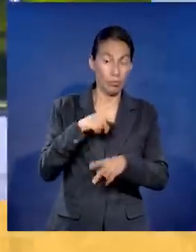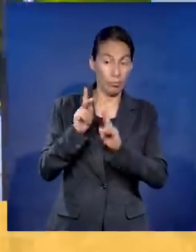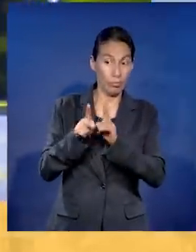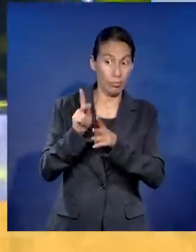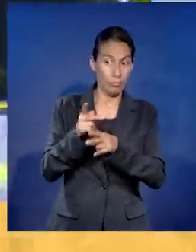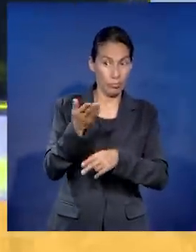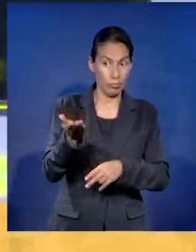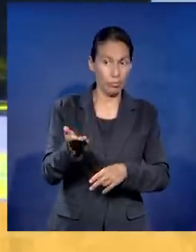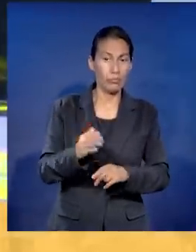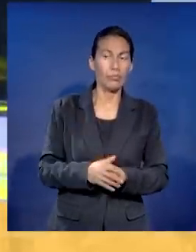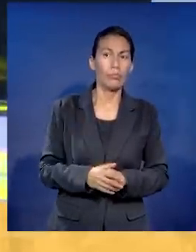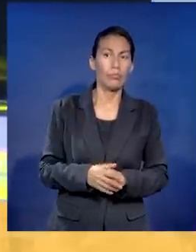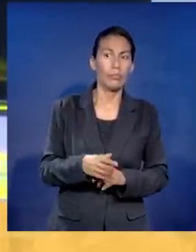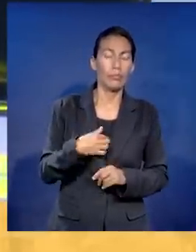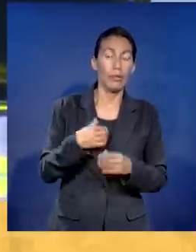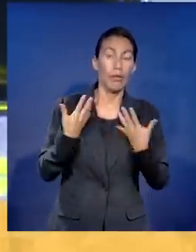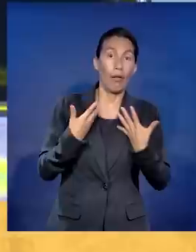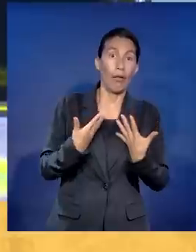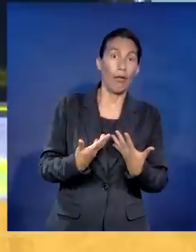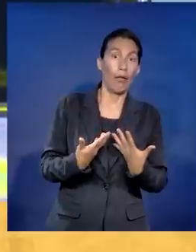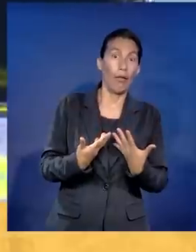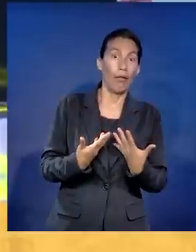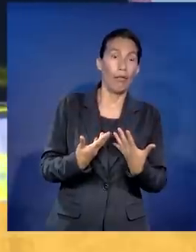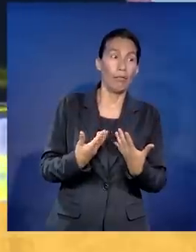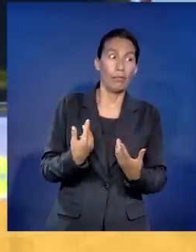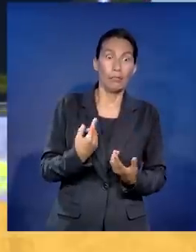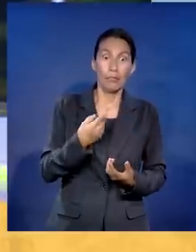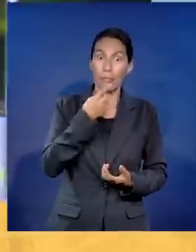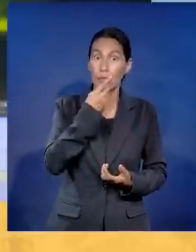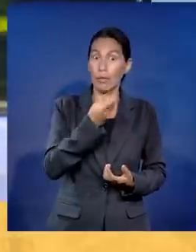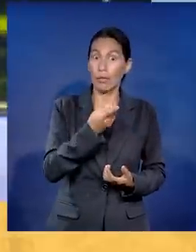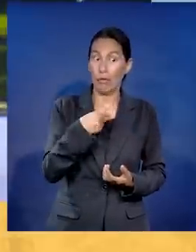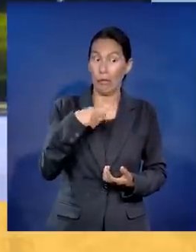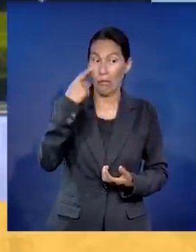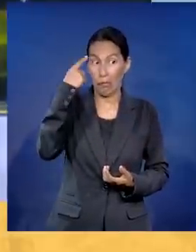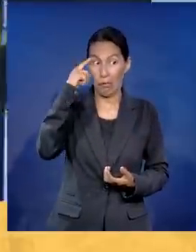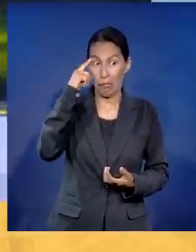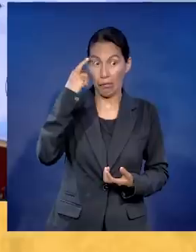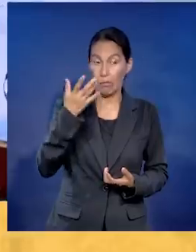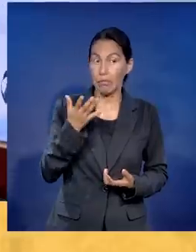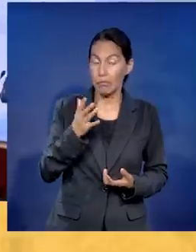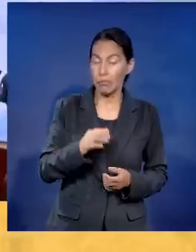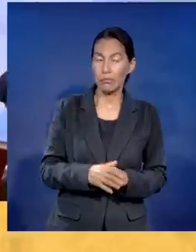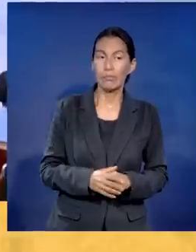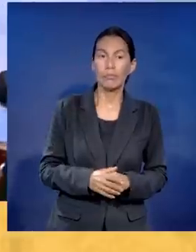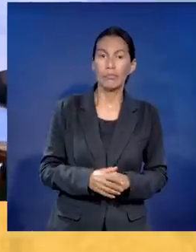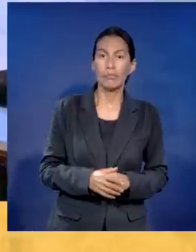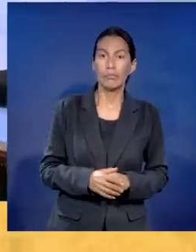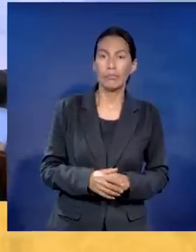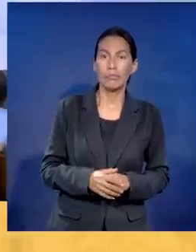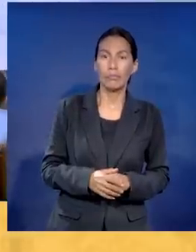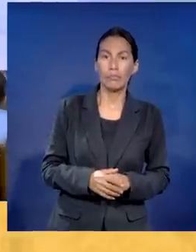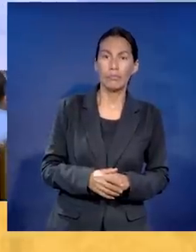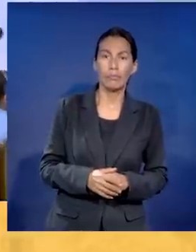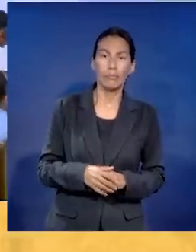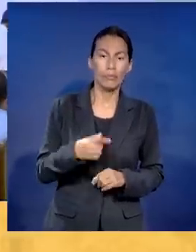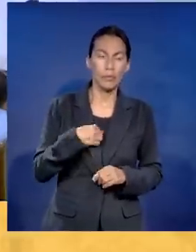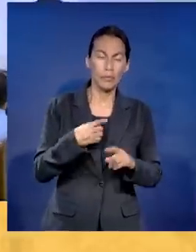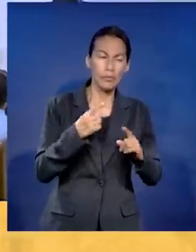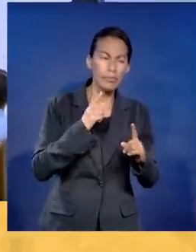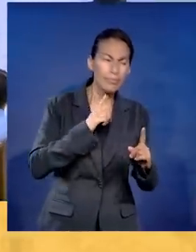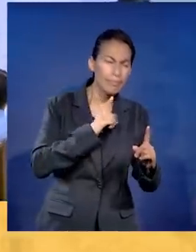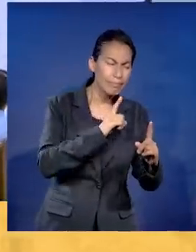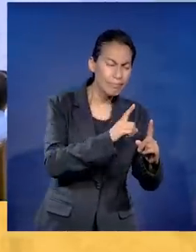ese pastor venga Quiero hablar con usted Yo me asusté que qué habré dicho que la enojó y cuando